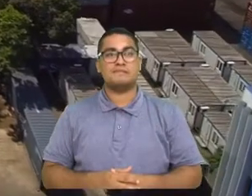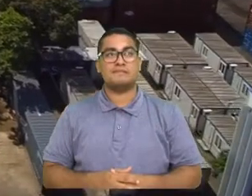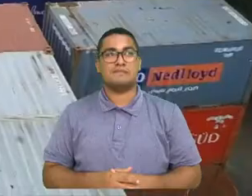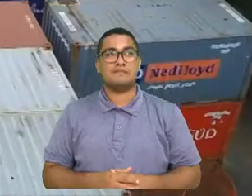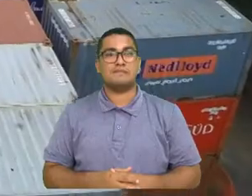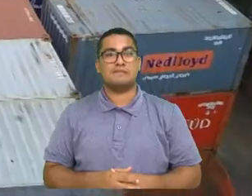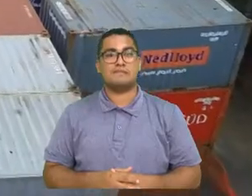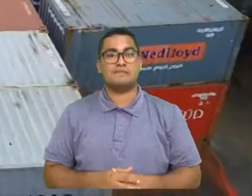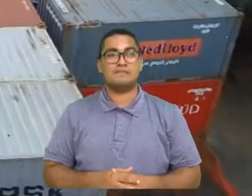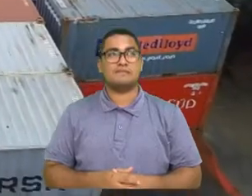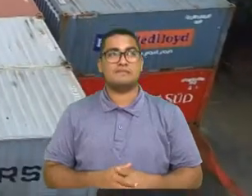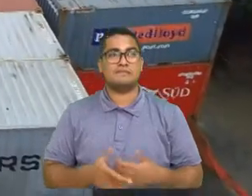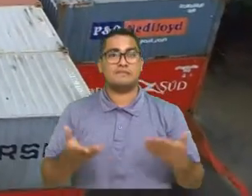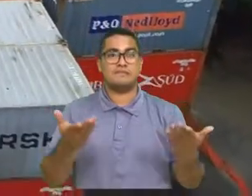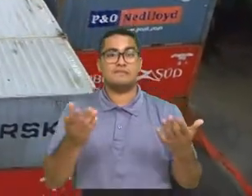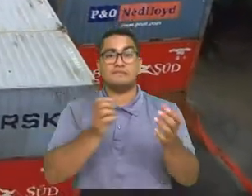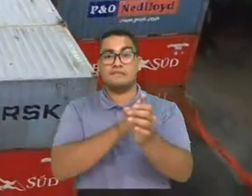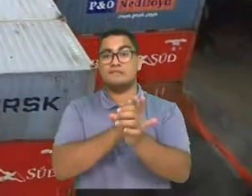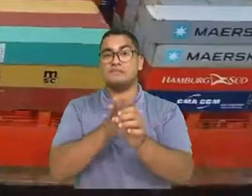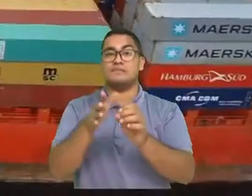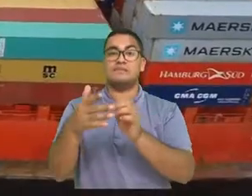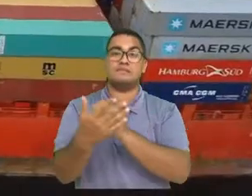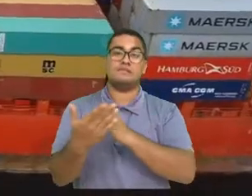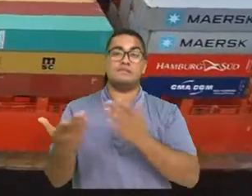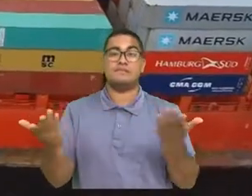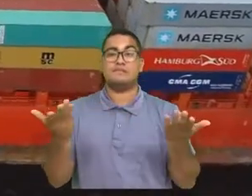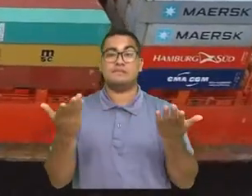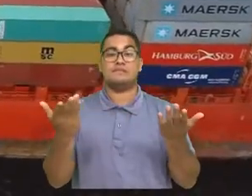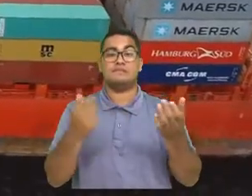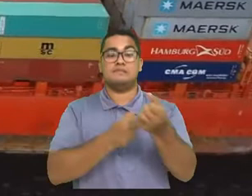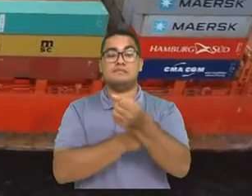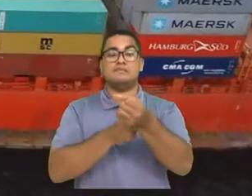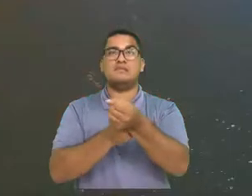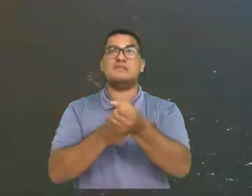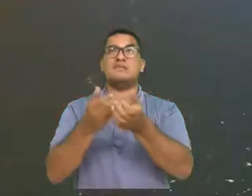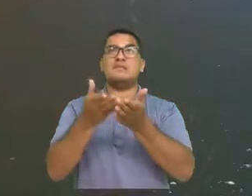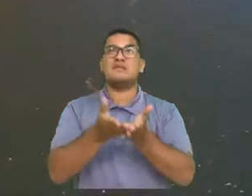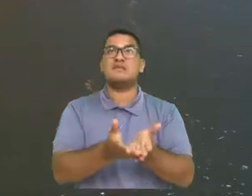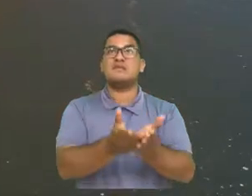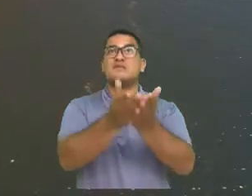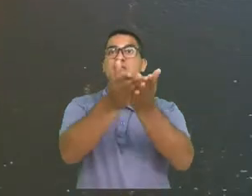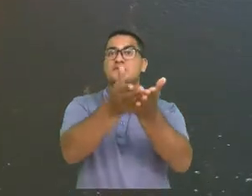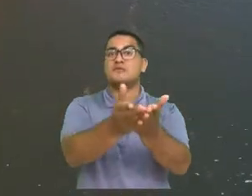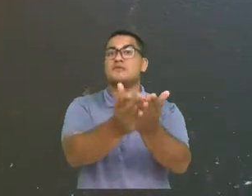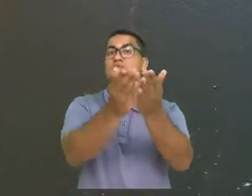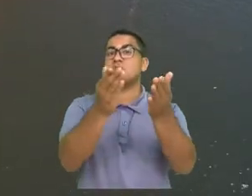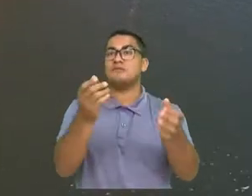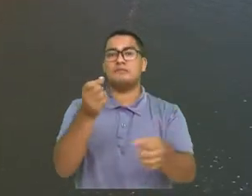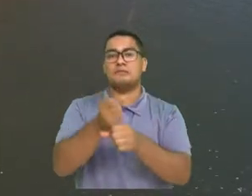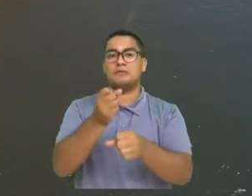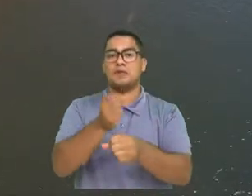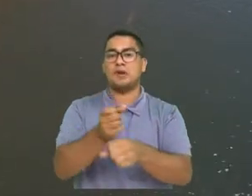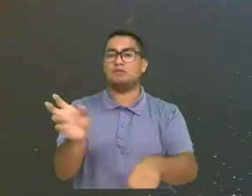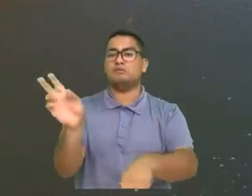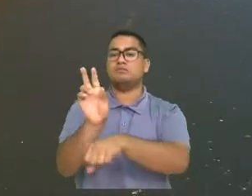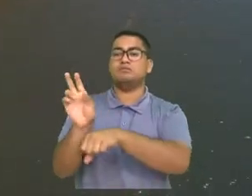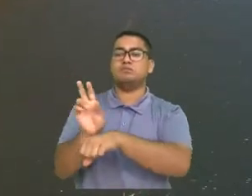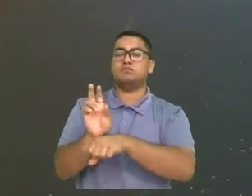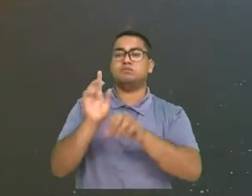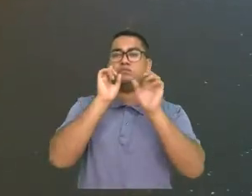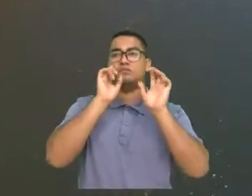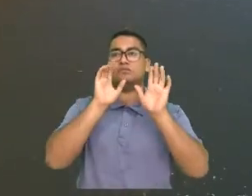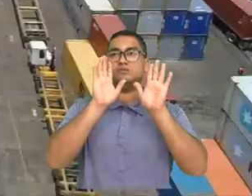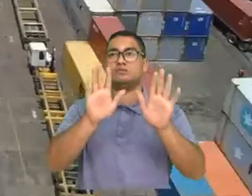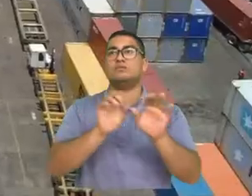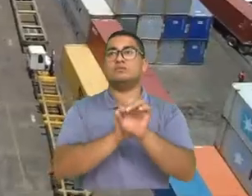A pesar de la pandemia del COVID-19, los puertos del país se han mantenido trabajando las 24 horas, siempre resguardando las medidas recomendadas por